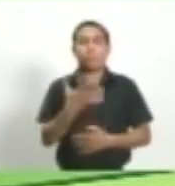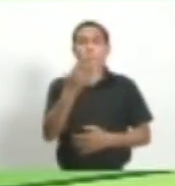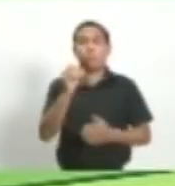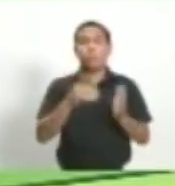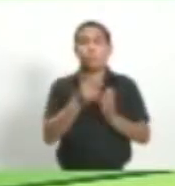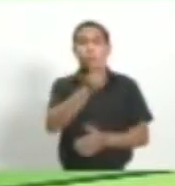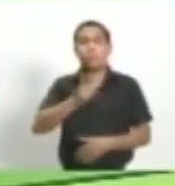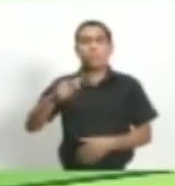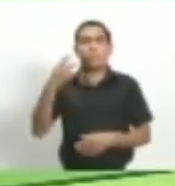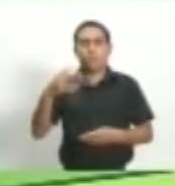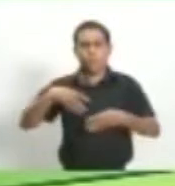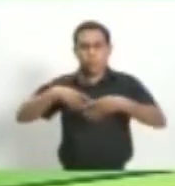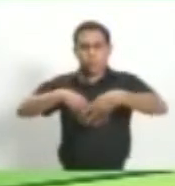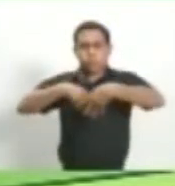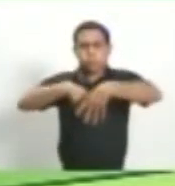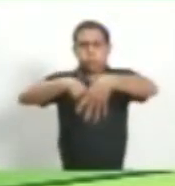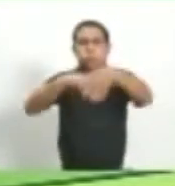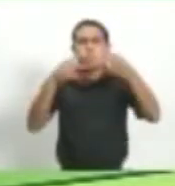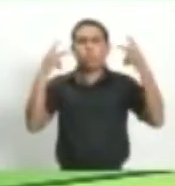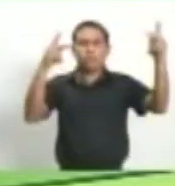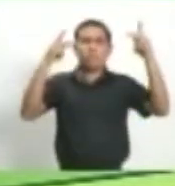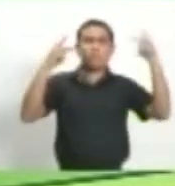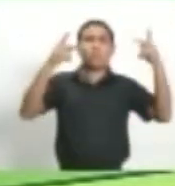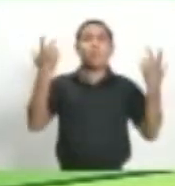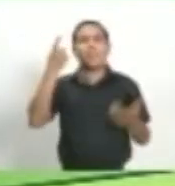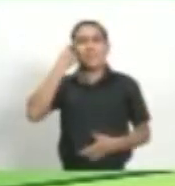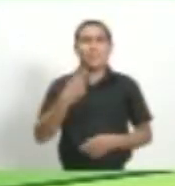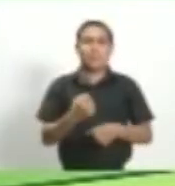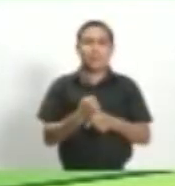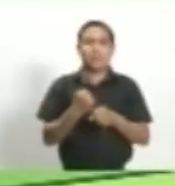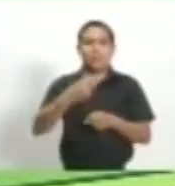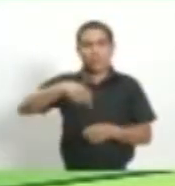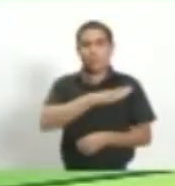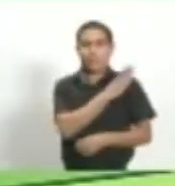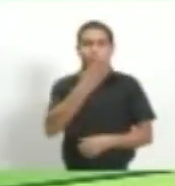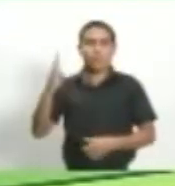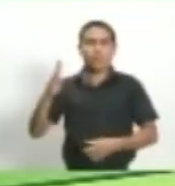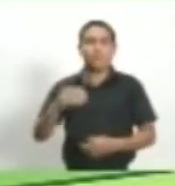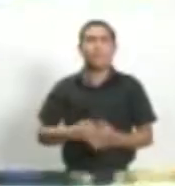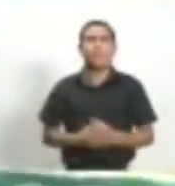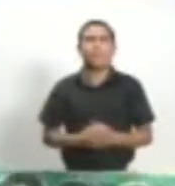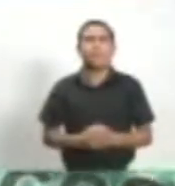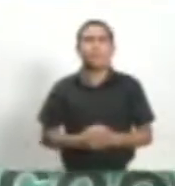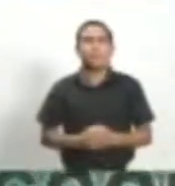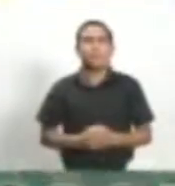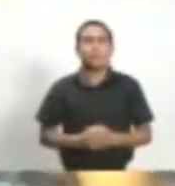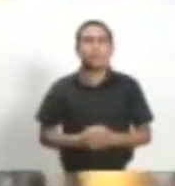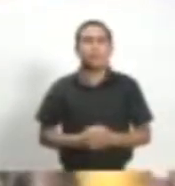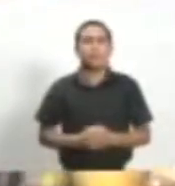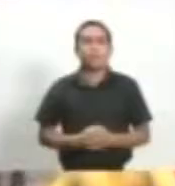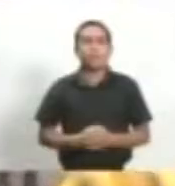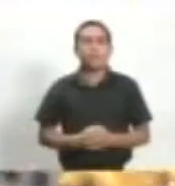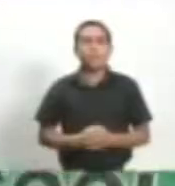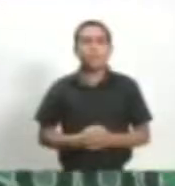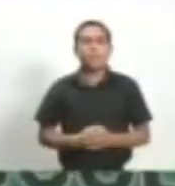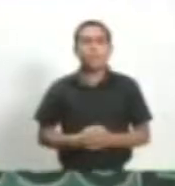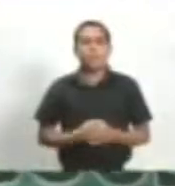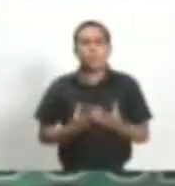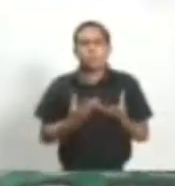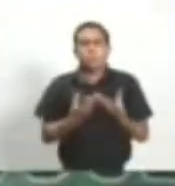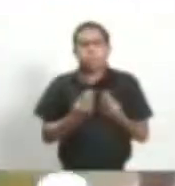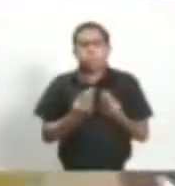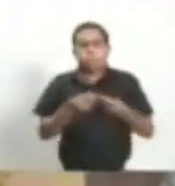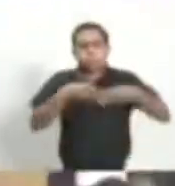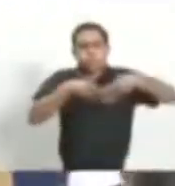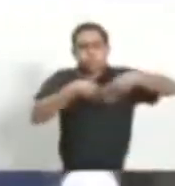parte de la marcha del 1 de mayo para conmemorar el Día del Trabajador en la ciudad de Barranquilla. multitudinaria. Así fue la marcha